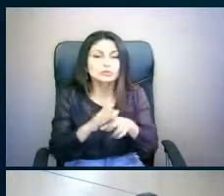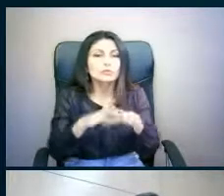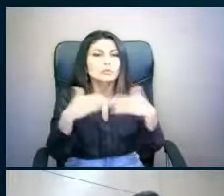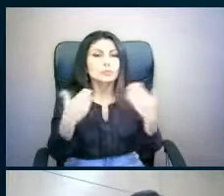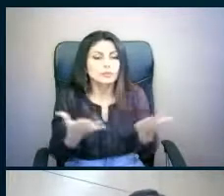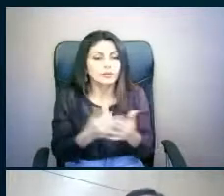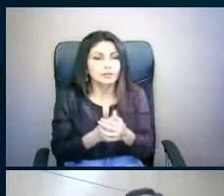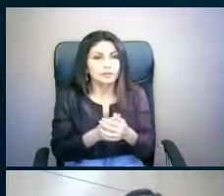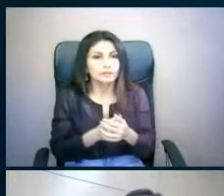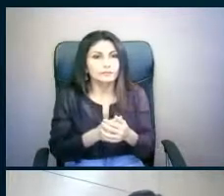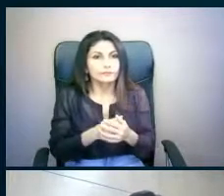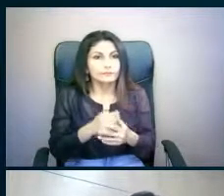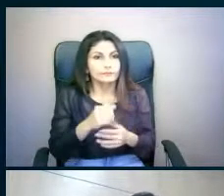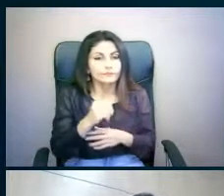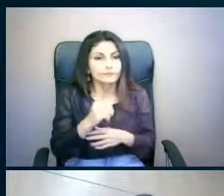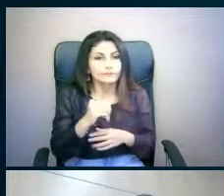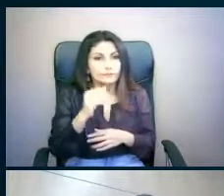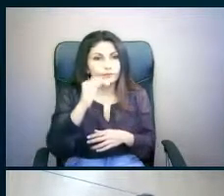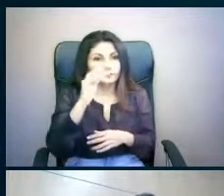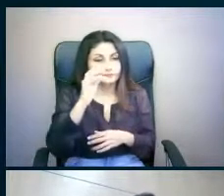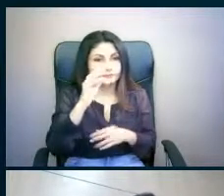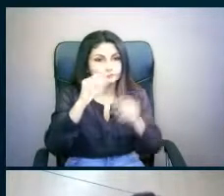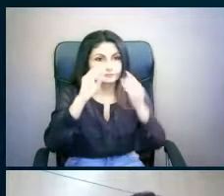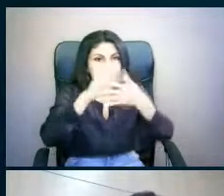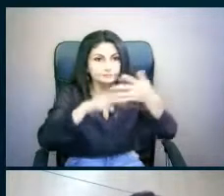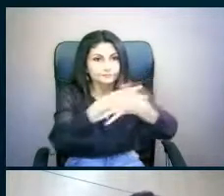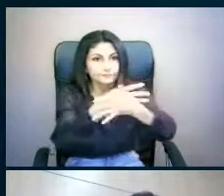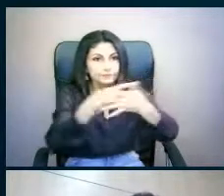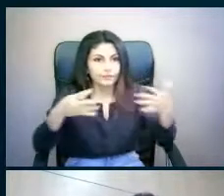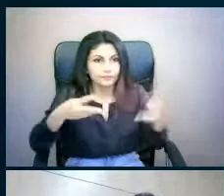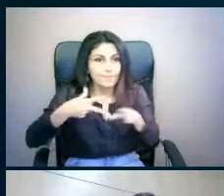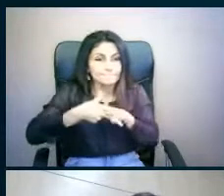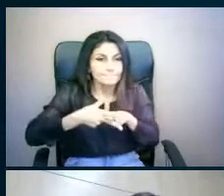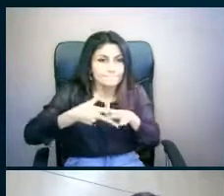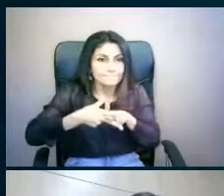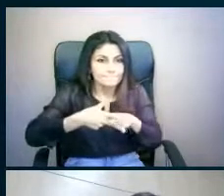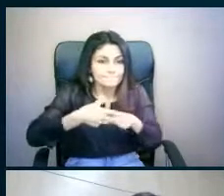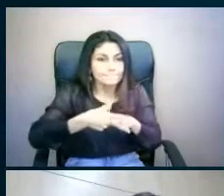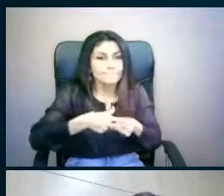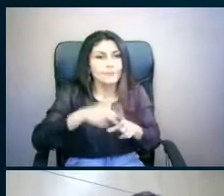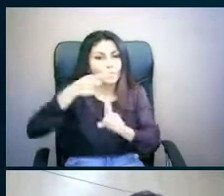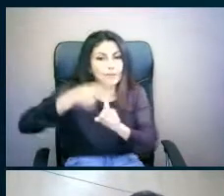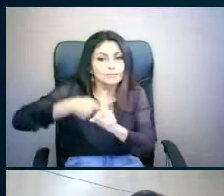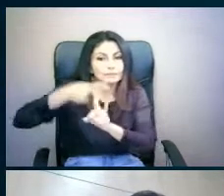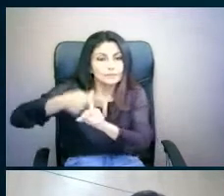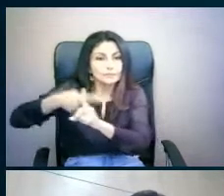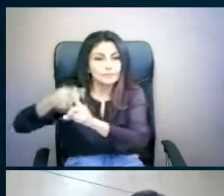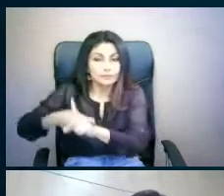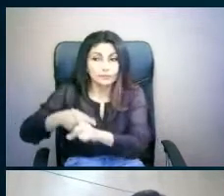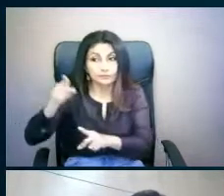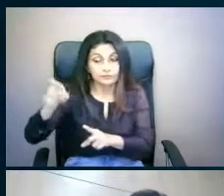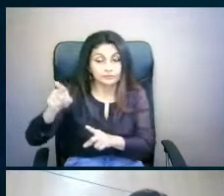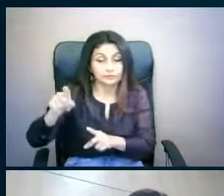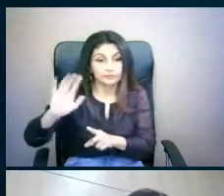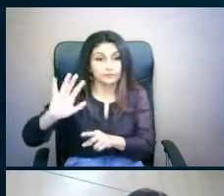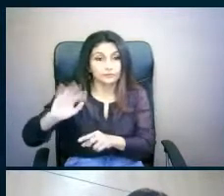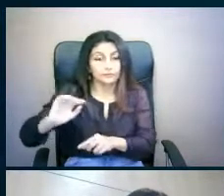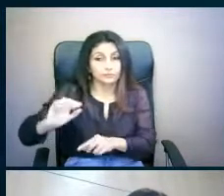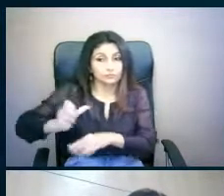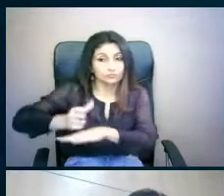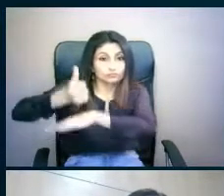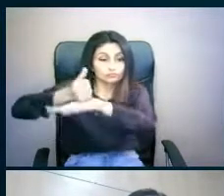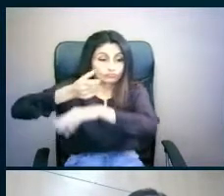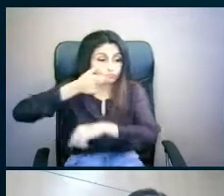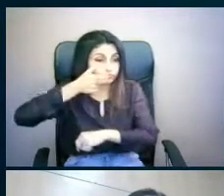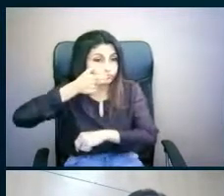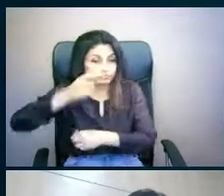interrupciones. Esta tabla la entregamos todos los meses al ente regulador. Nos muestra todas las